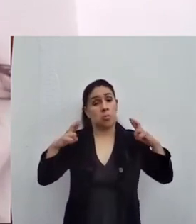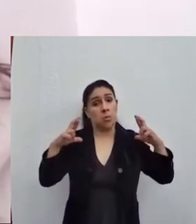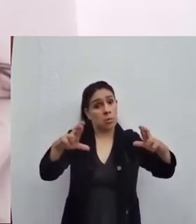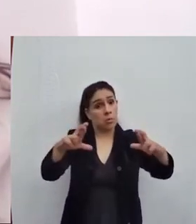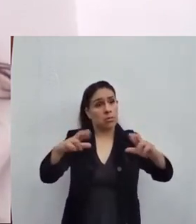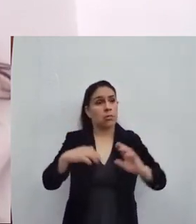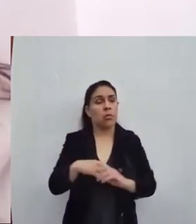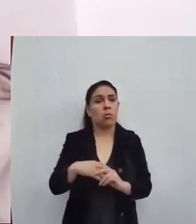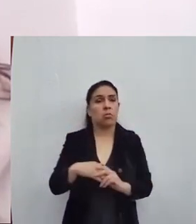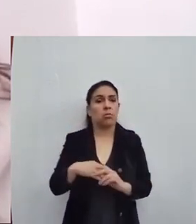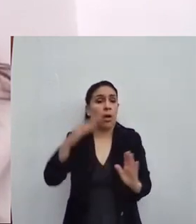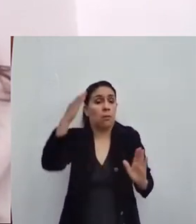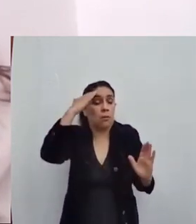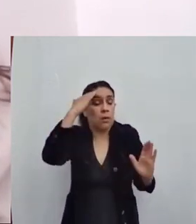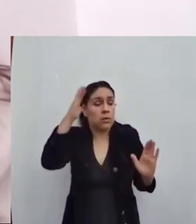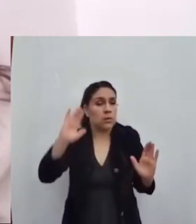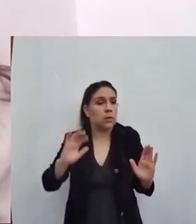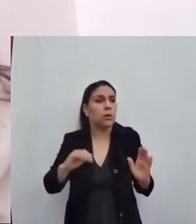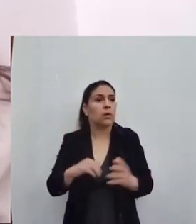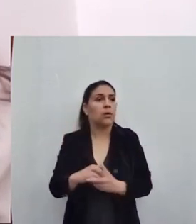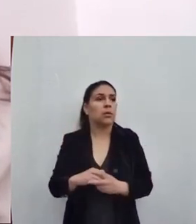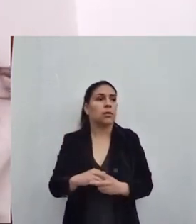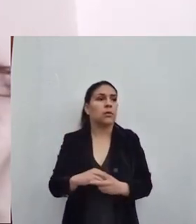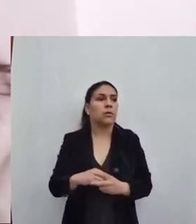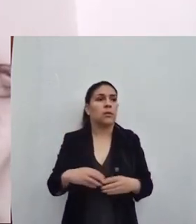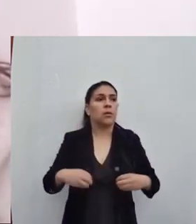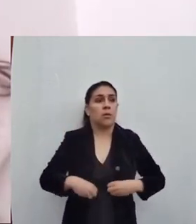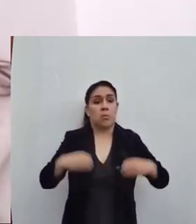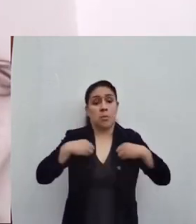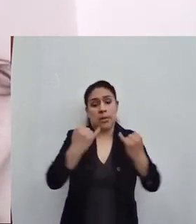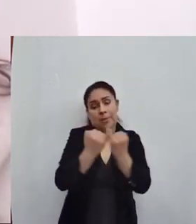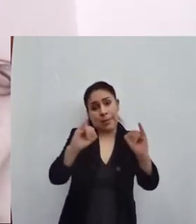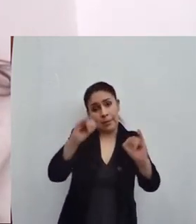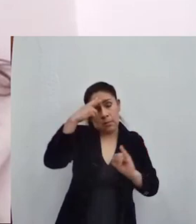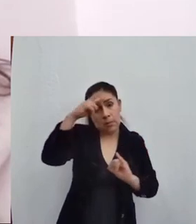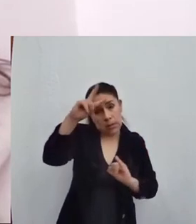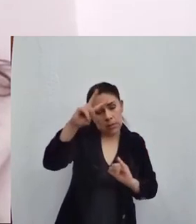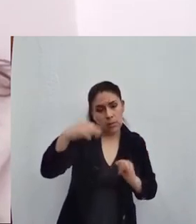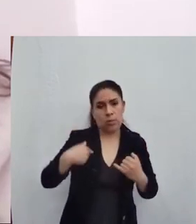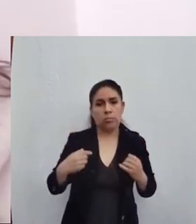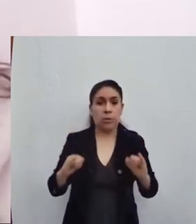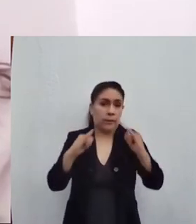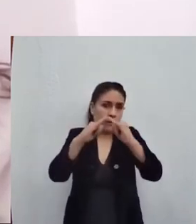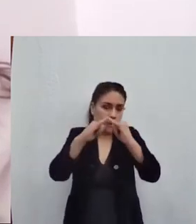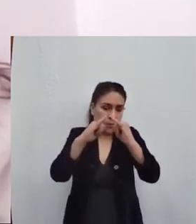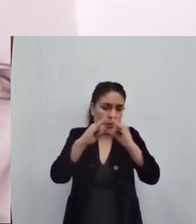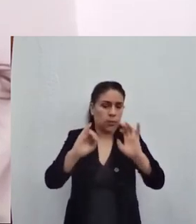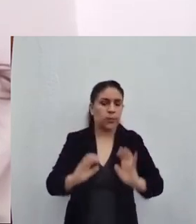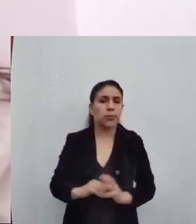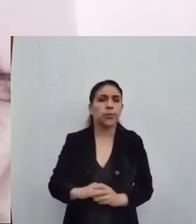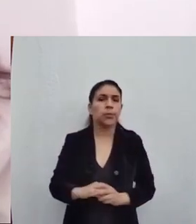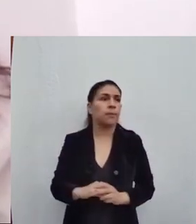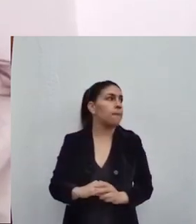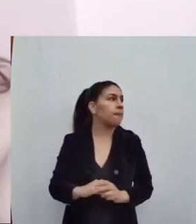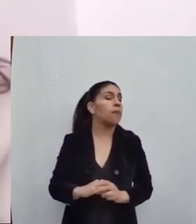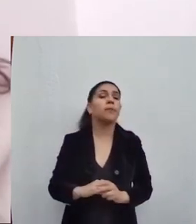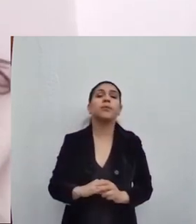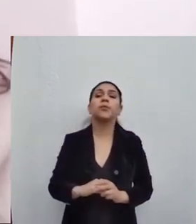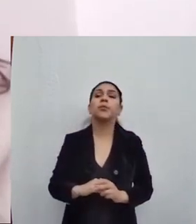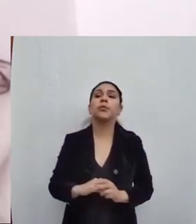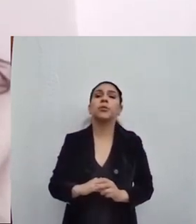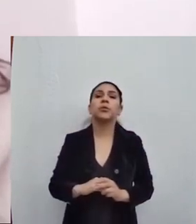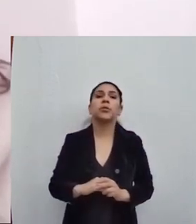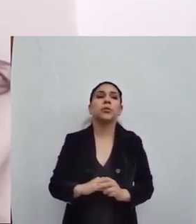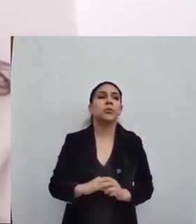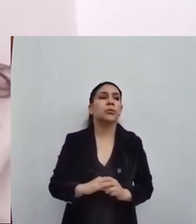soy líder de un espacio de Vida Independiente México. Es una institución que tiene una presencia a nivel